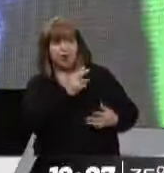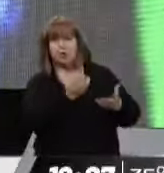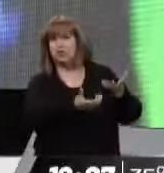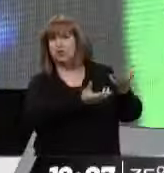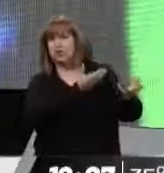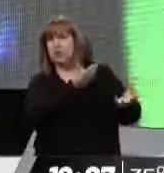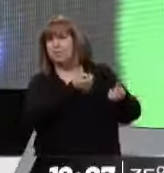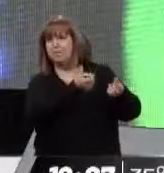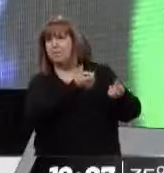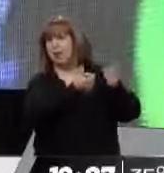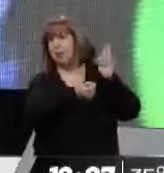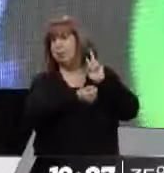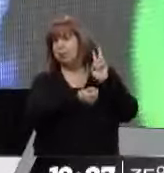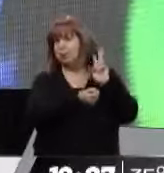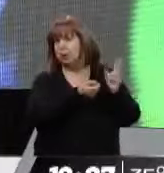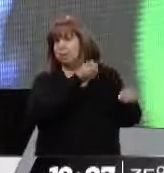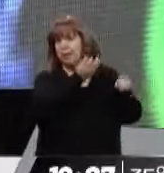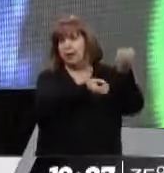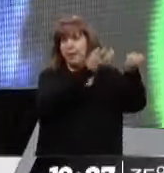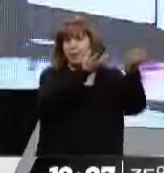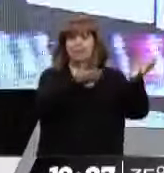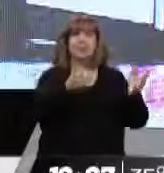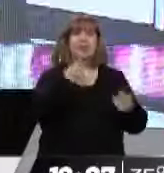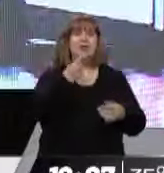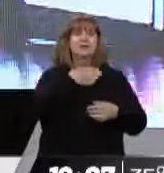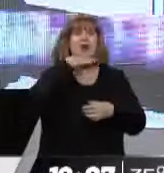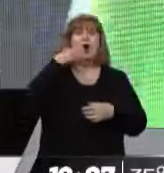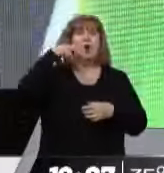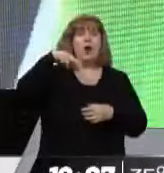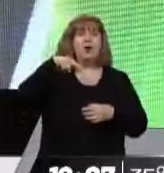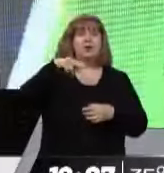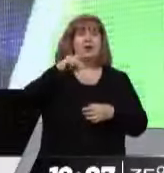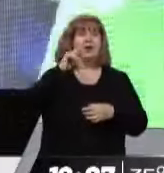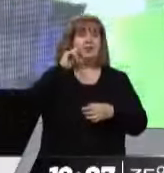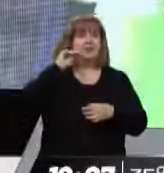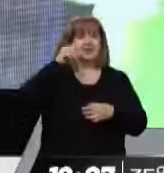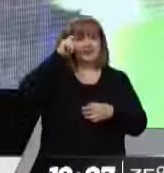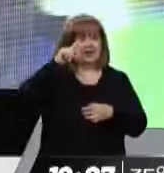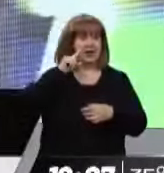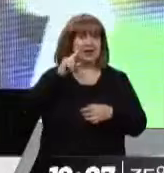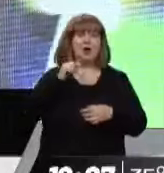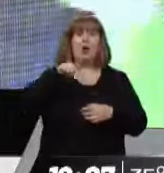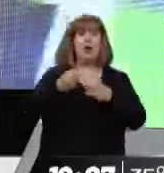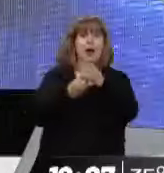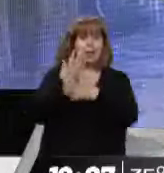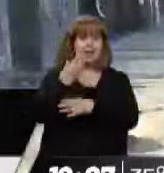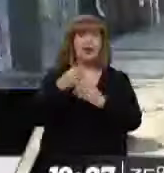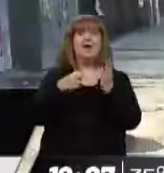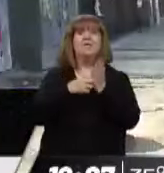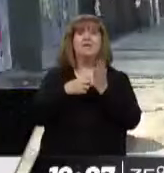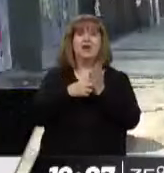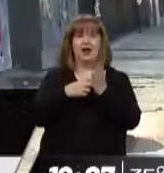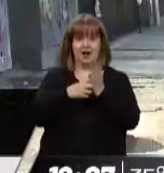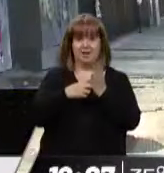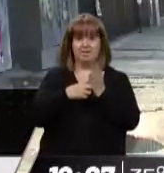algo. Detalles que dejaba esta mañana el fiscal de la causa, Juan Ticelli, en diálogo con nuestros compañeros de Hola Mendoza. Se logró